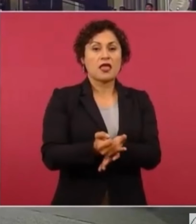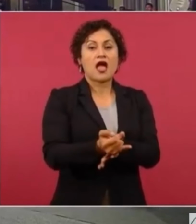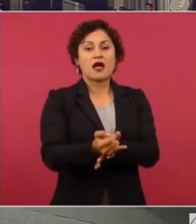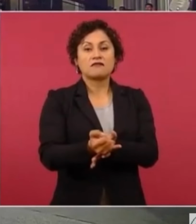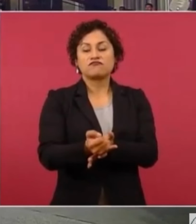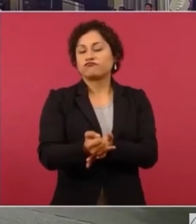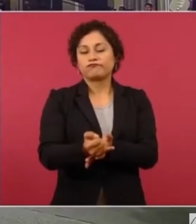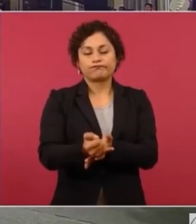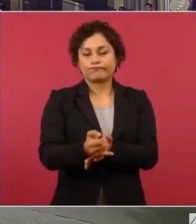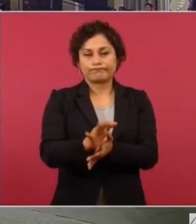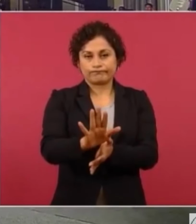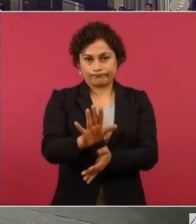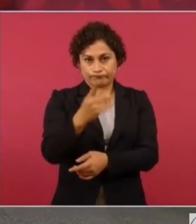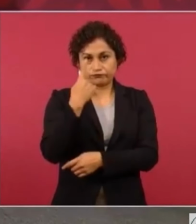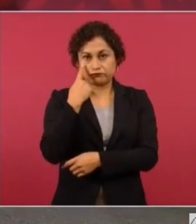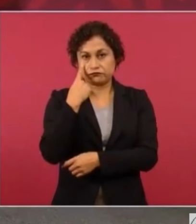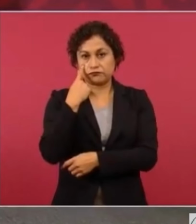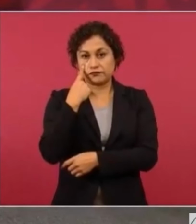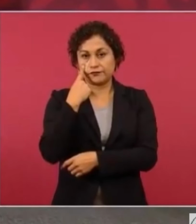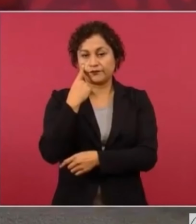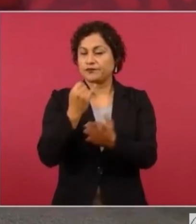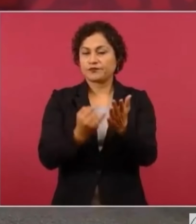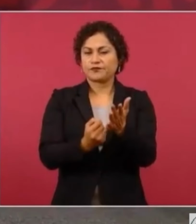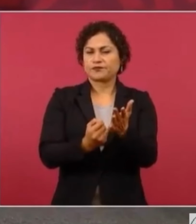¿Por qué no es decisivo?